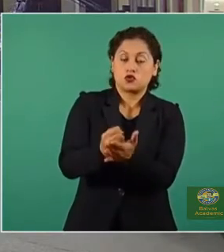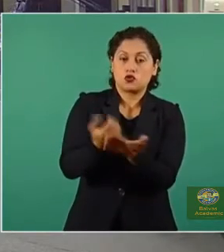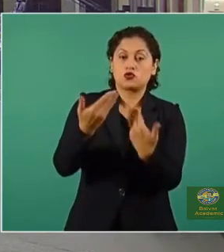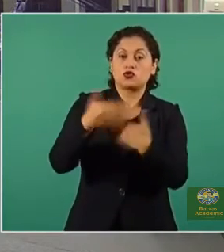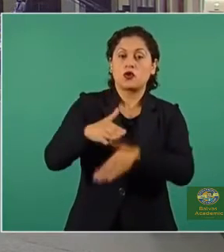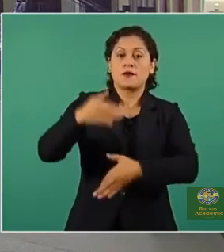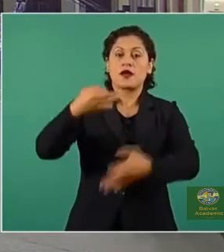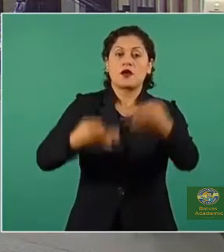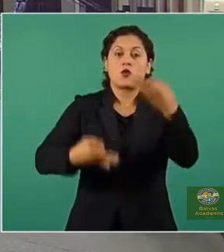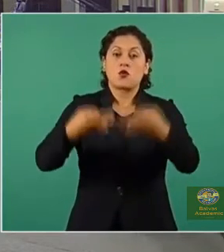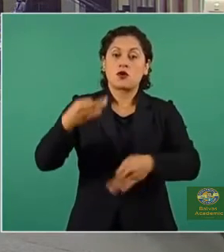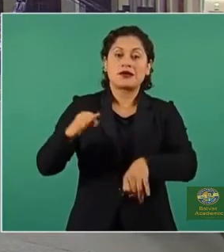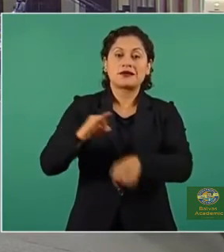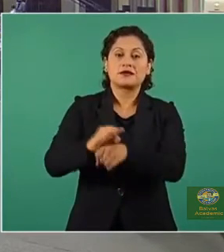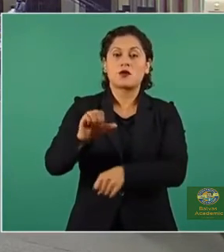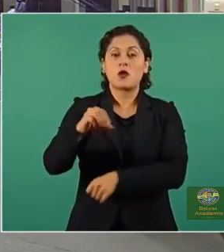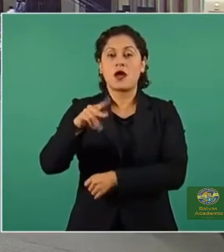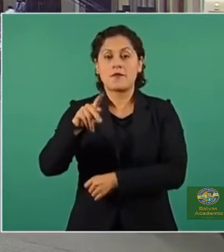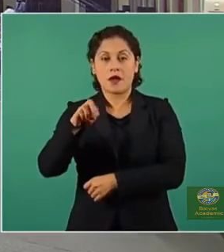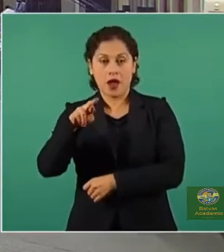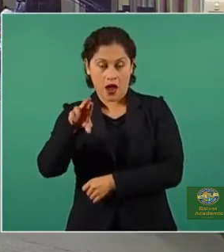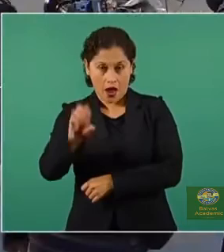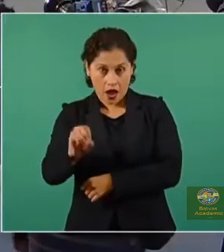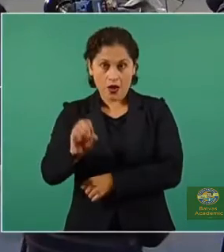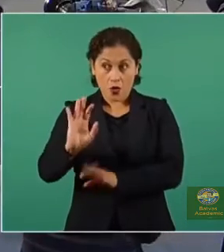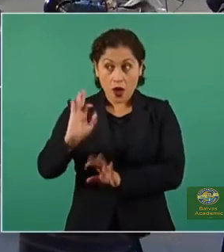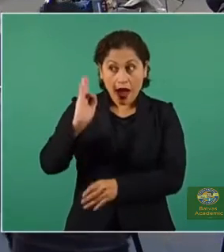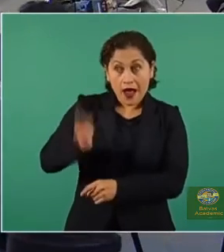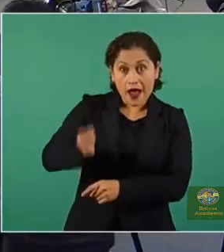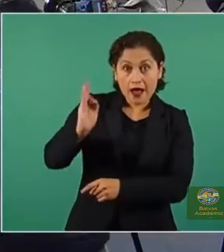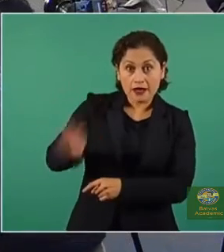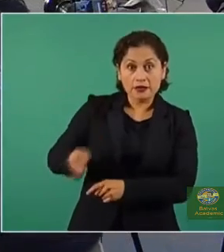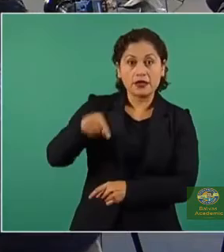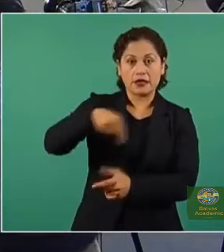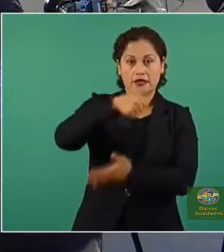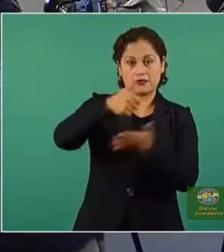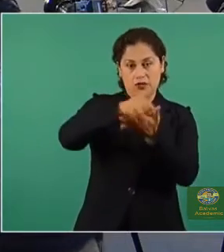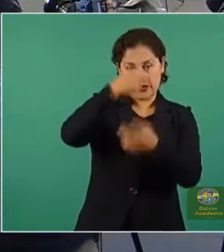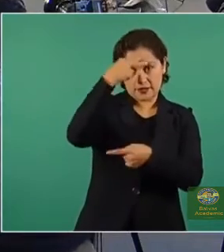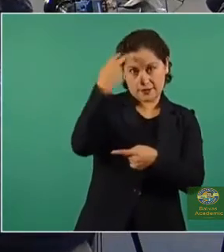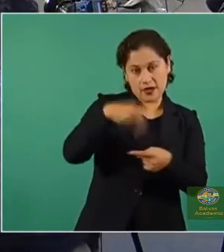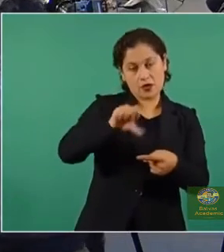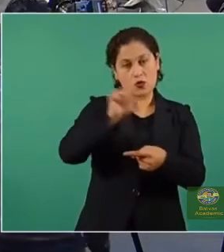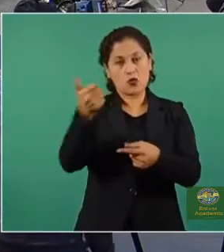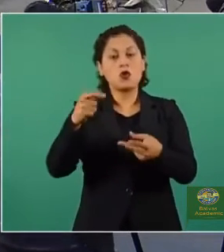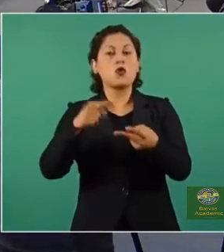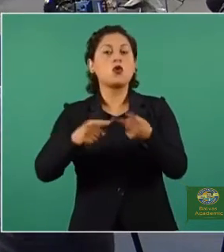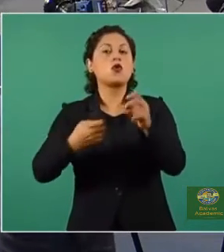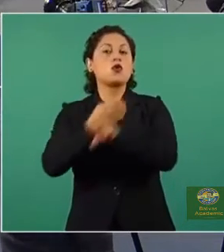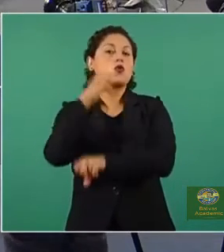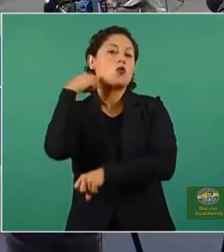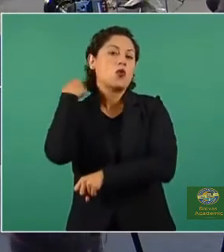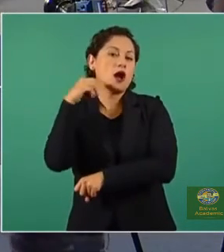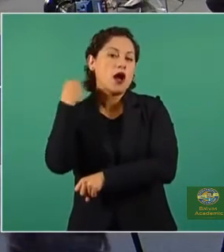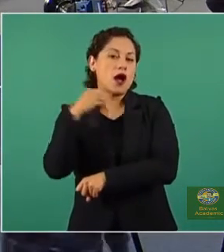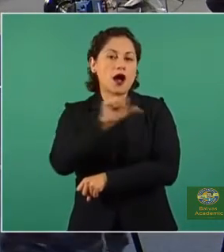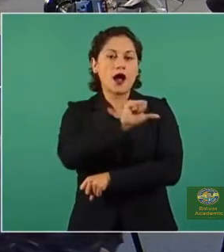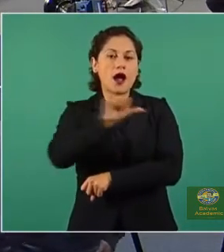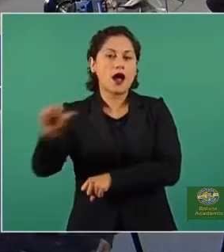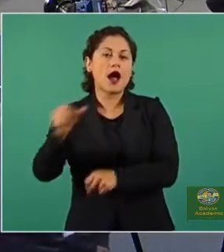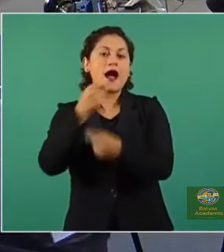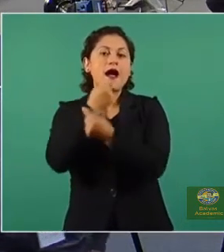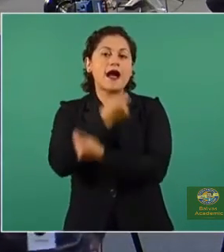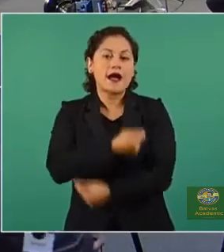que se han aceptado, uno de ellos en la Ciudad de México, otro de ellos en Oaxaca, para menores que puedan recibir